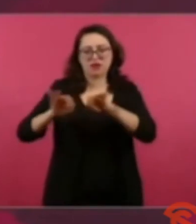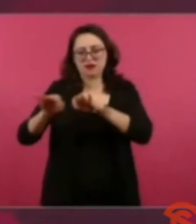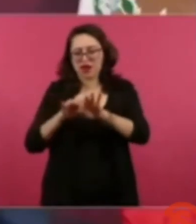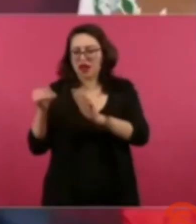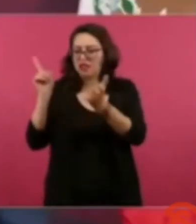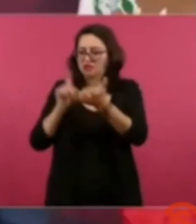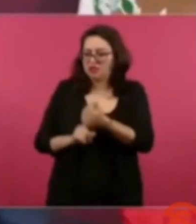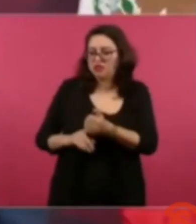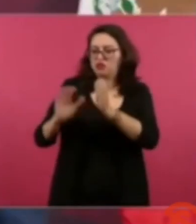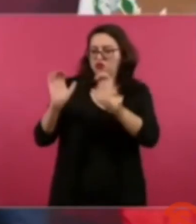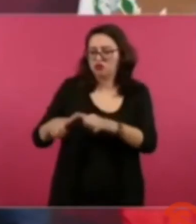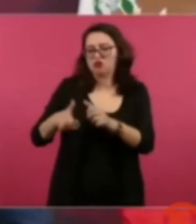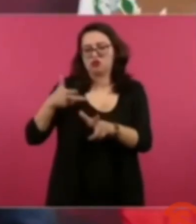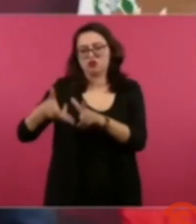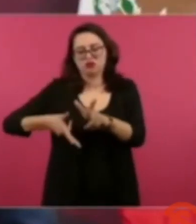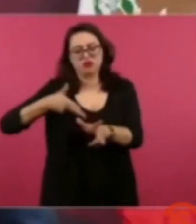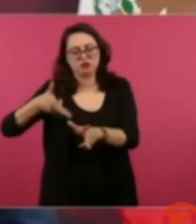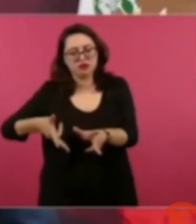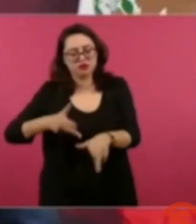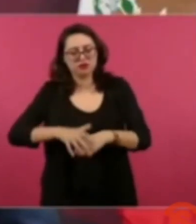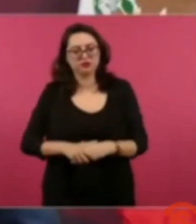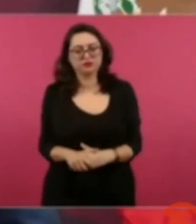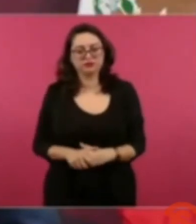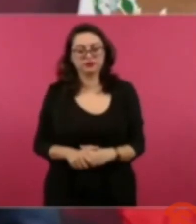los trabajadores del ferrocarril.